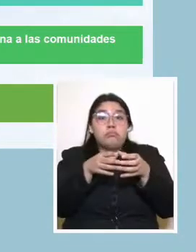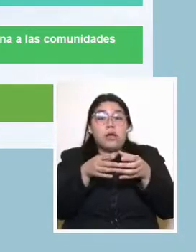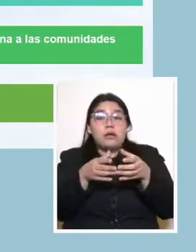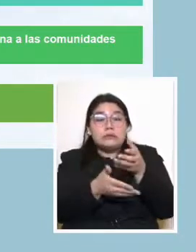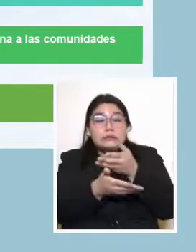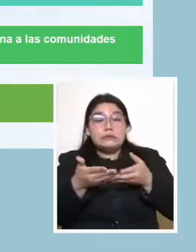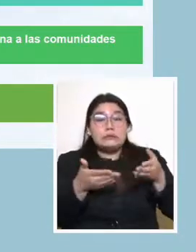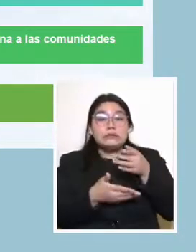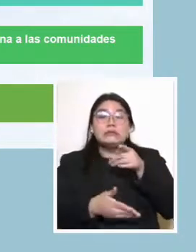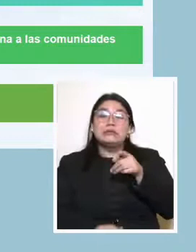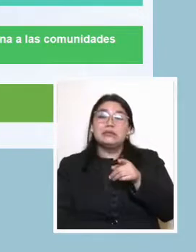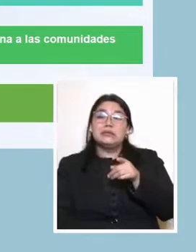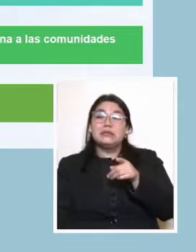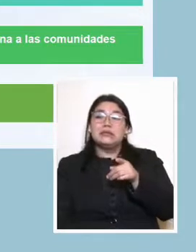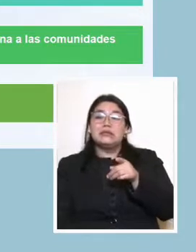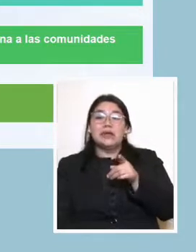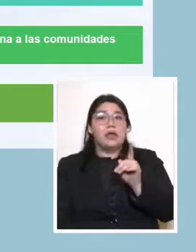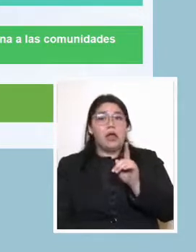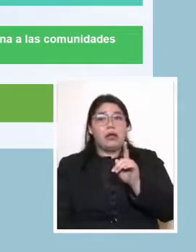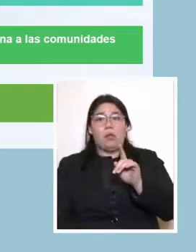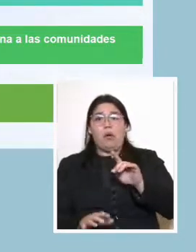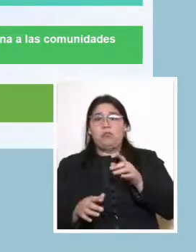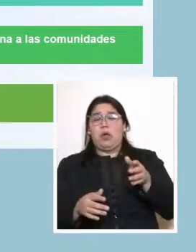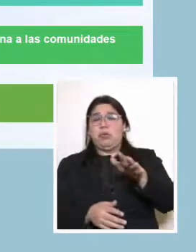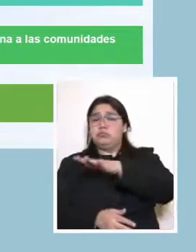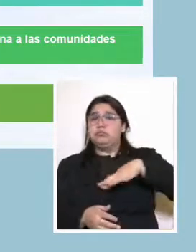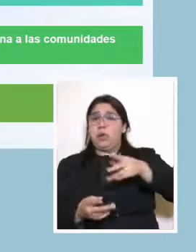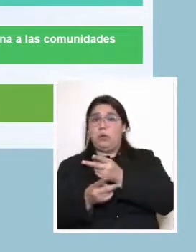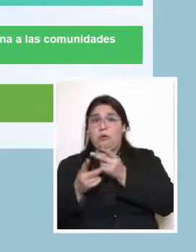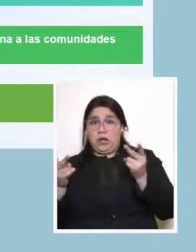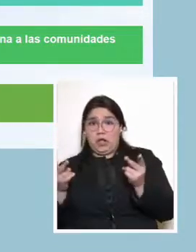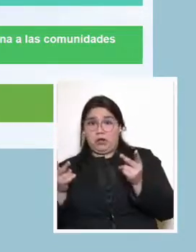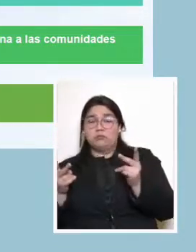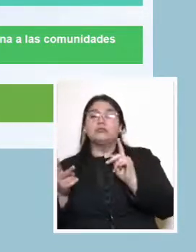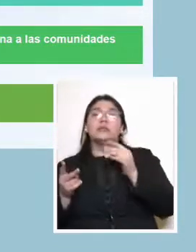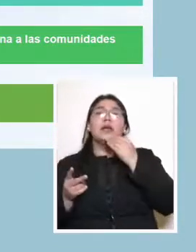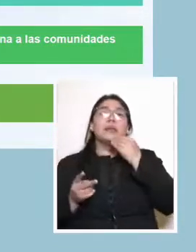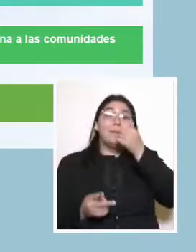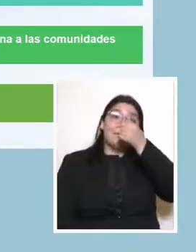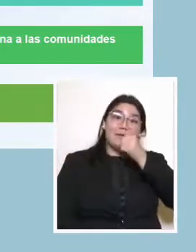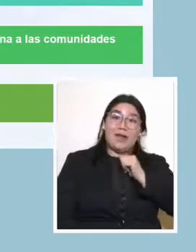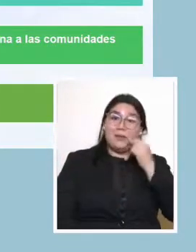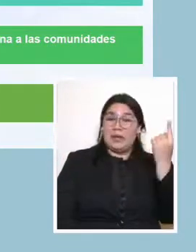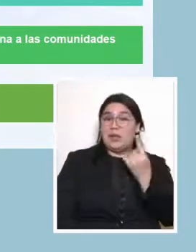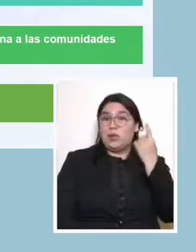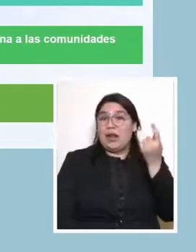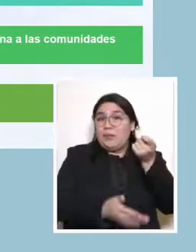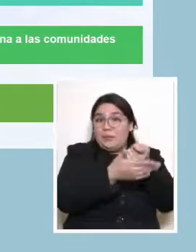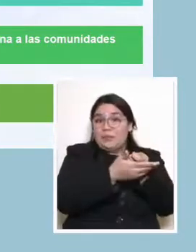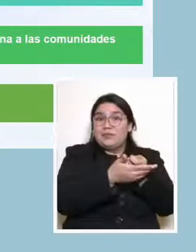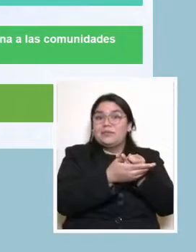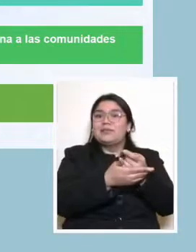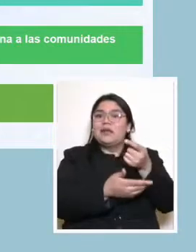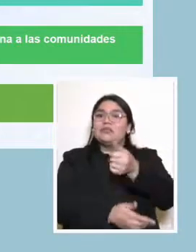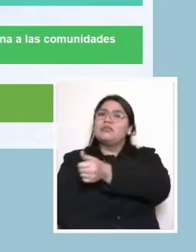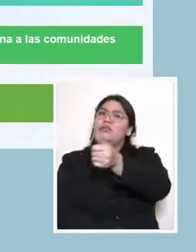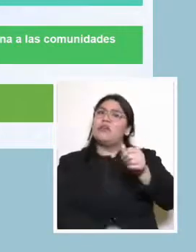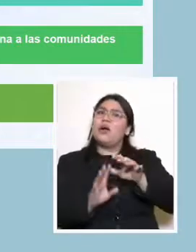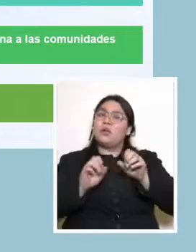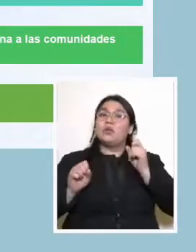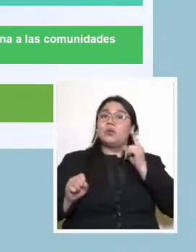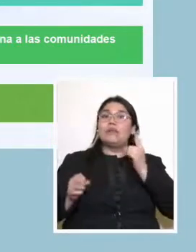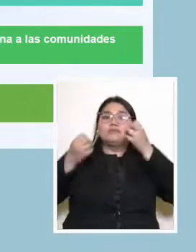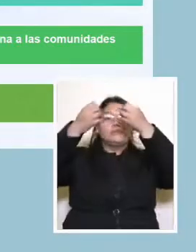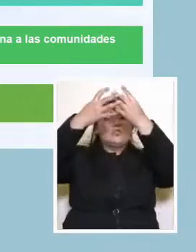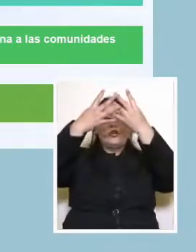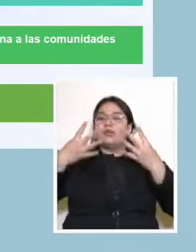hay, y esto no en el mundo público, en el mundo particular subvencionado y también privado, respecto de que el currículum tiene que ser priorizado